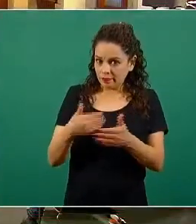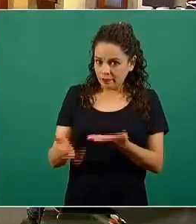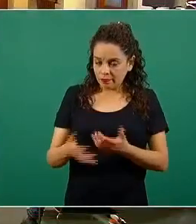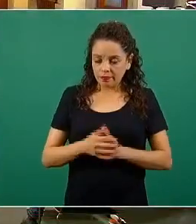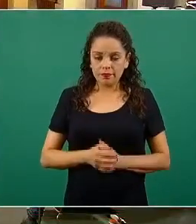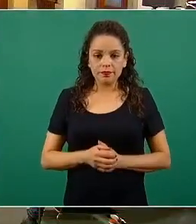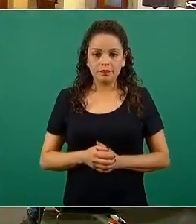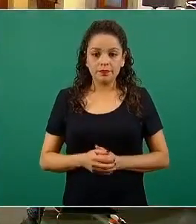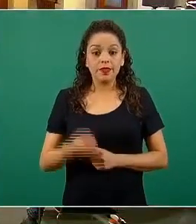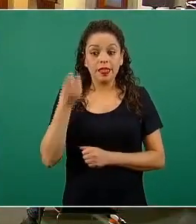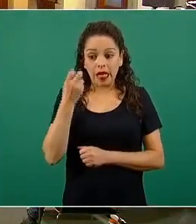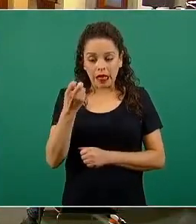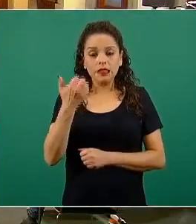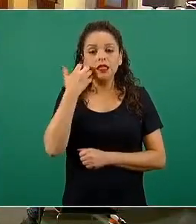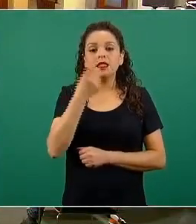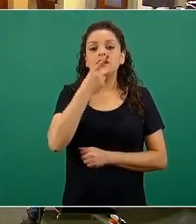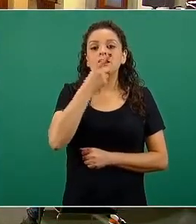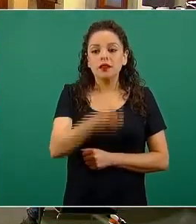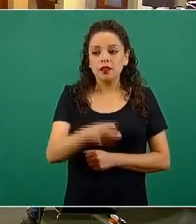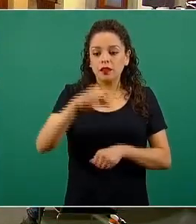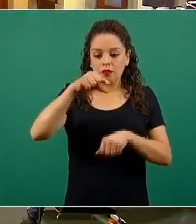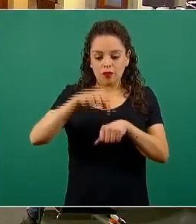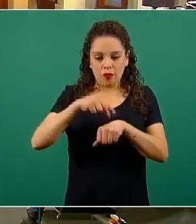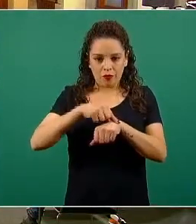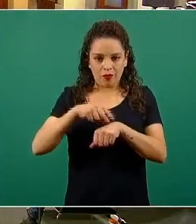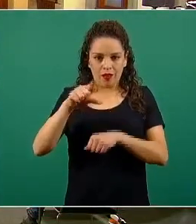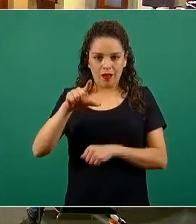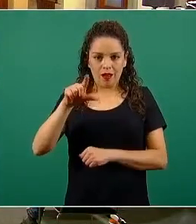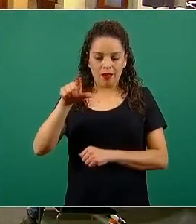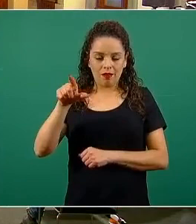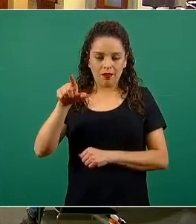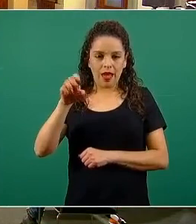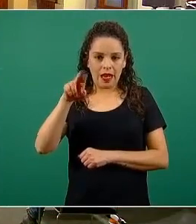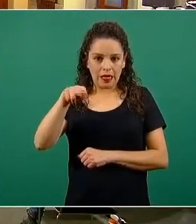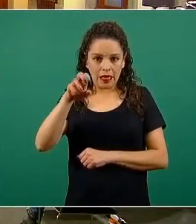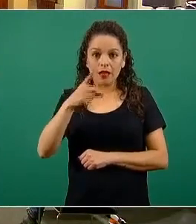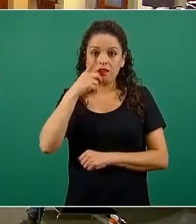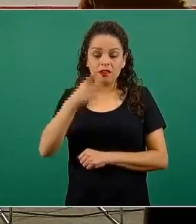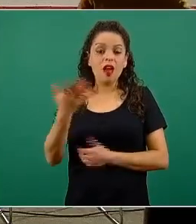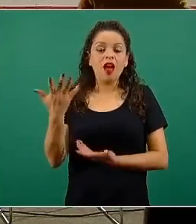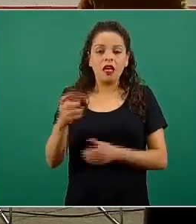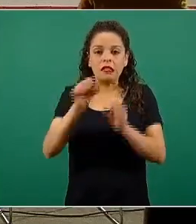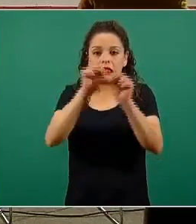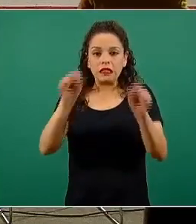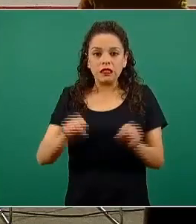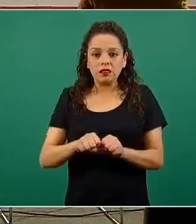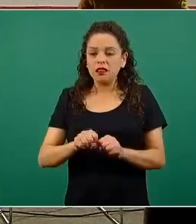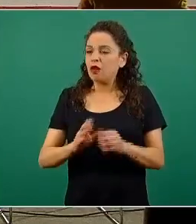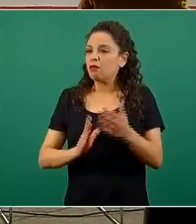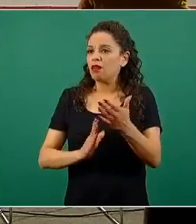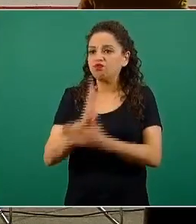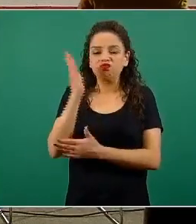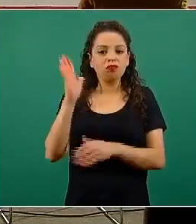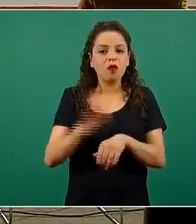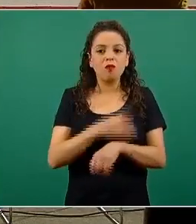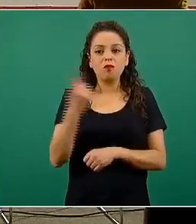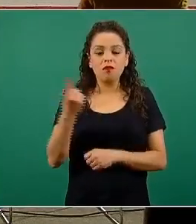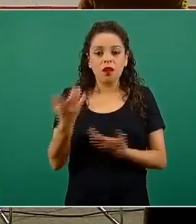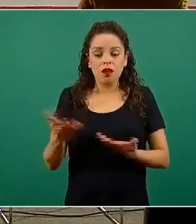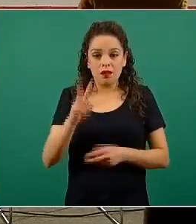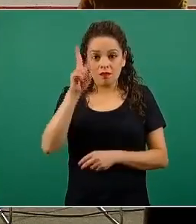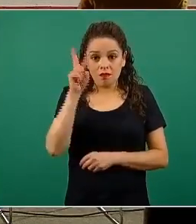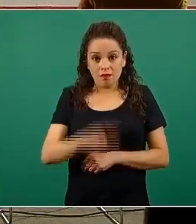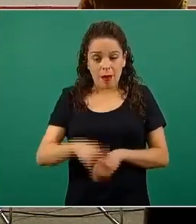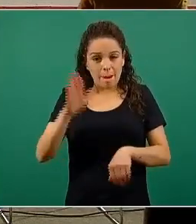crónicas. Entonces, a eso se refiere el doctor Graue. Dice un sistema rebasado, un sistema que ante un estrés